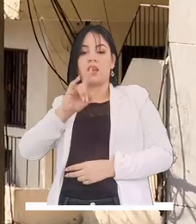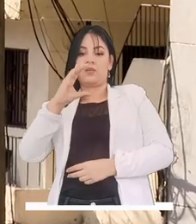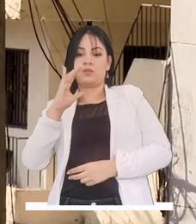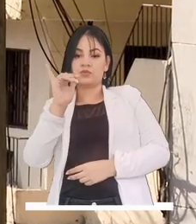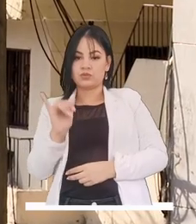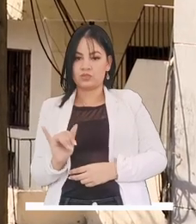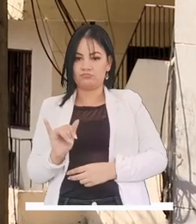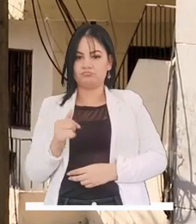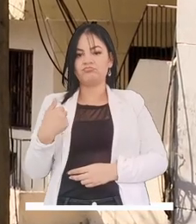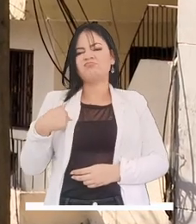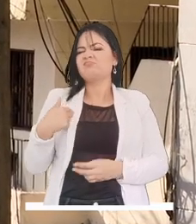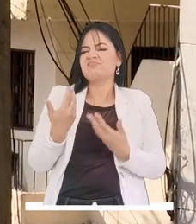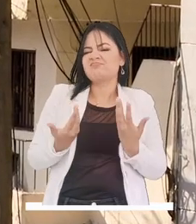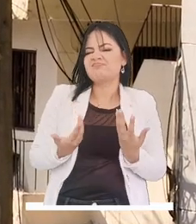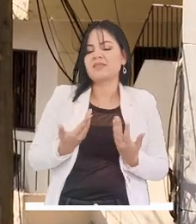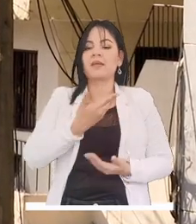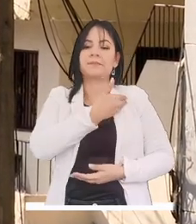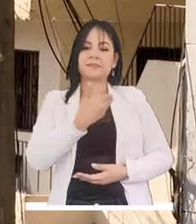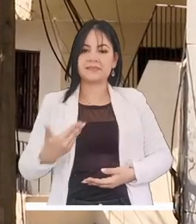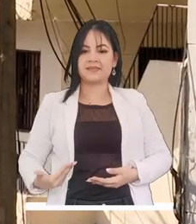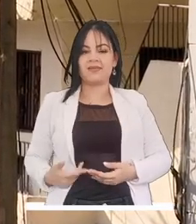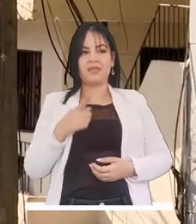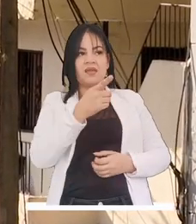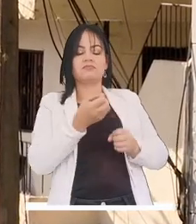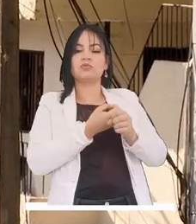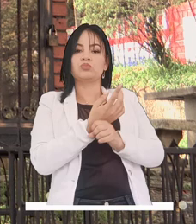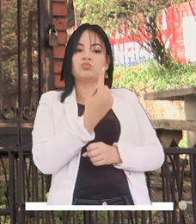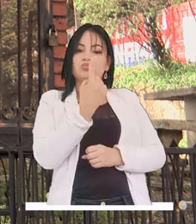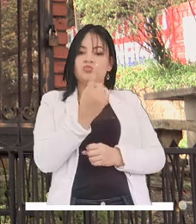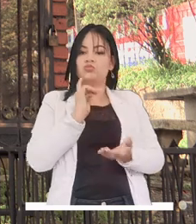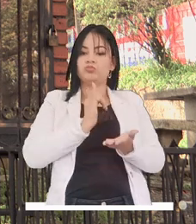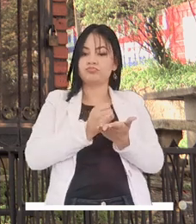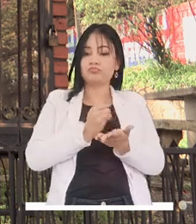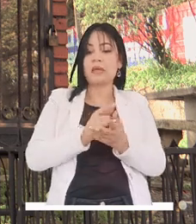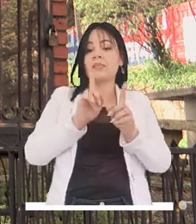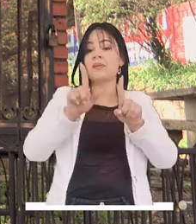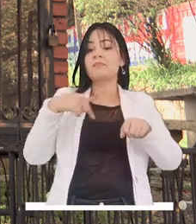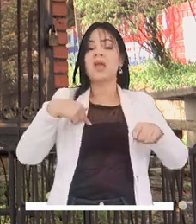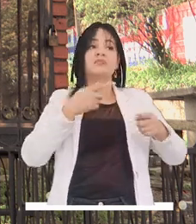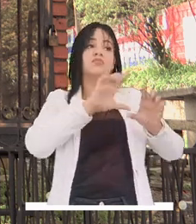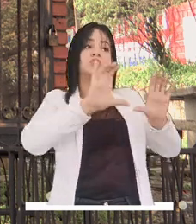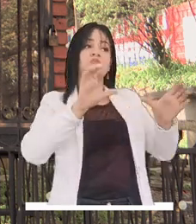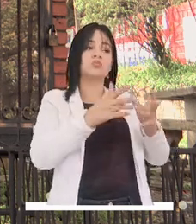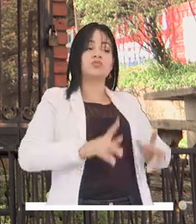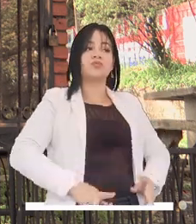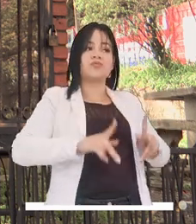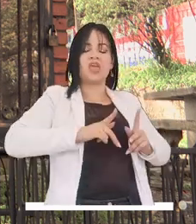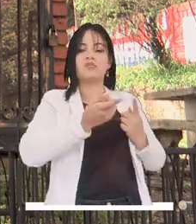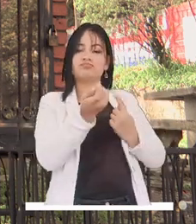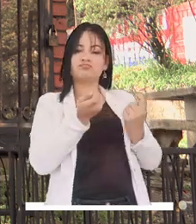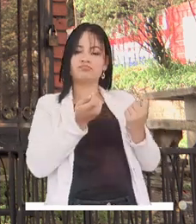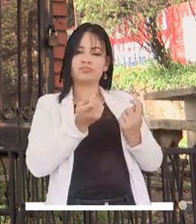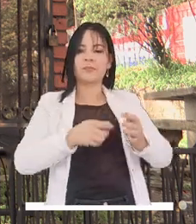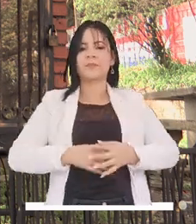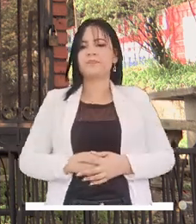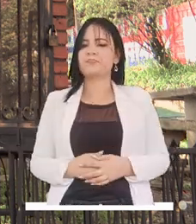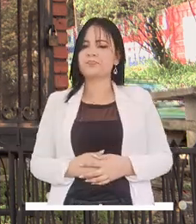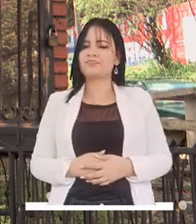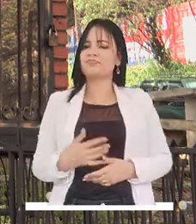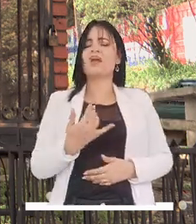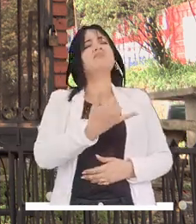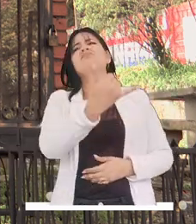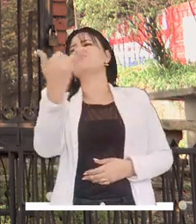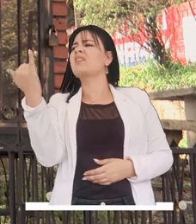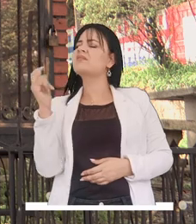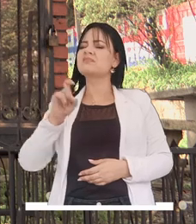Lucy Zapata, soy la presidenta de la Junta de Acción Comunal número 1 y coordinadora de un club de vida. La necesidad más patente